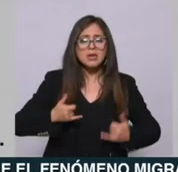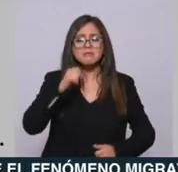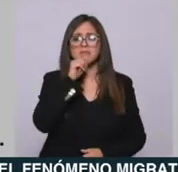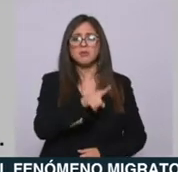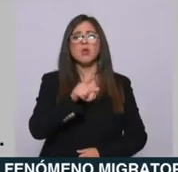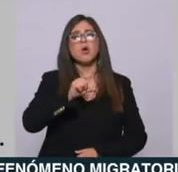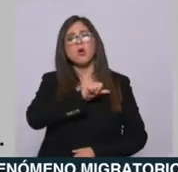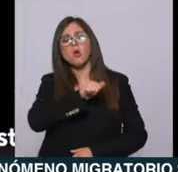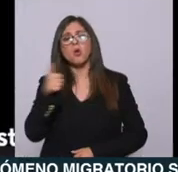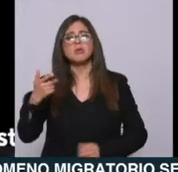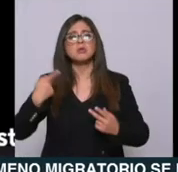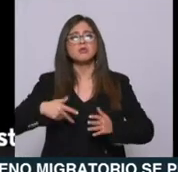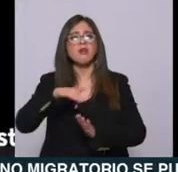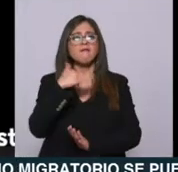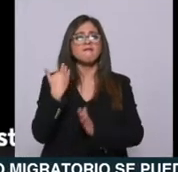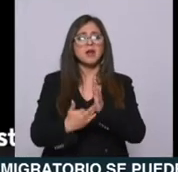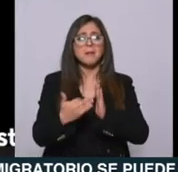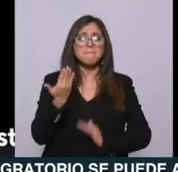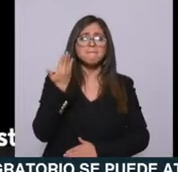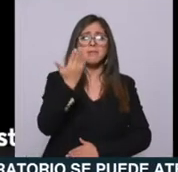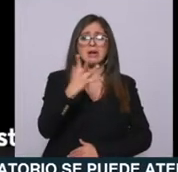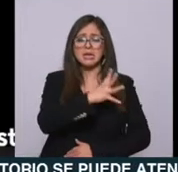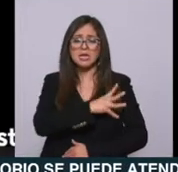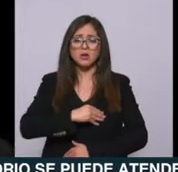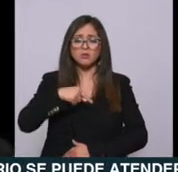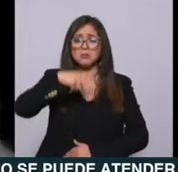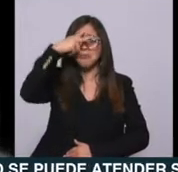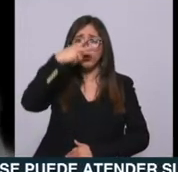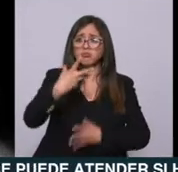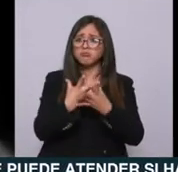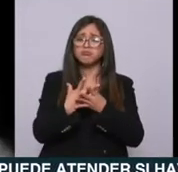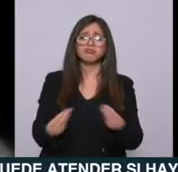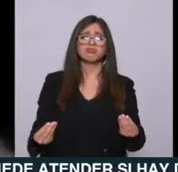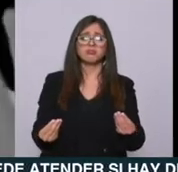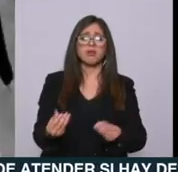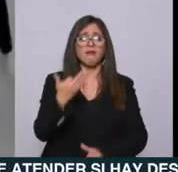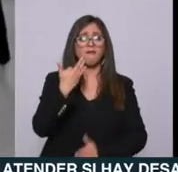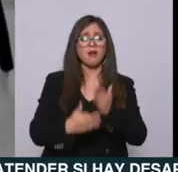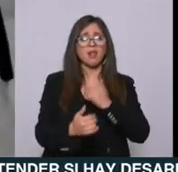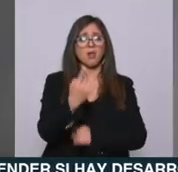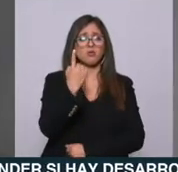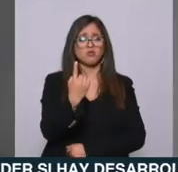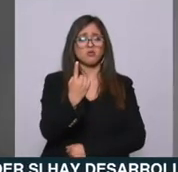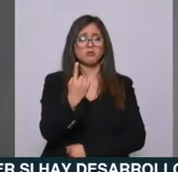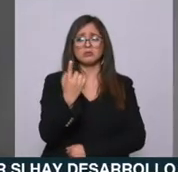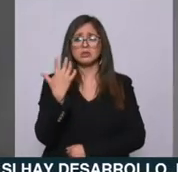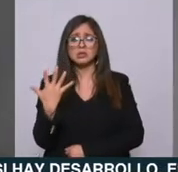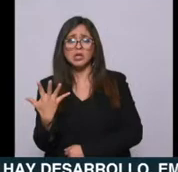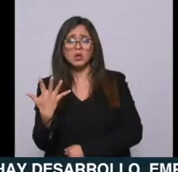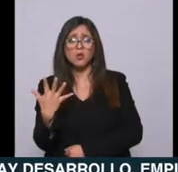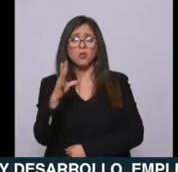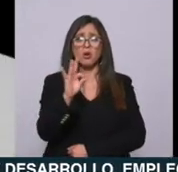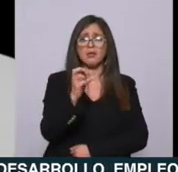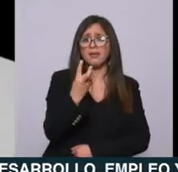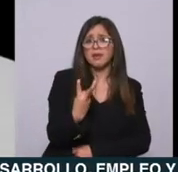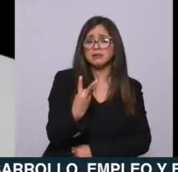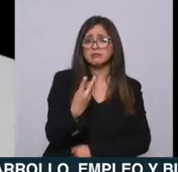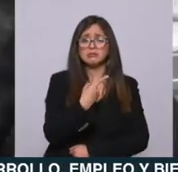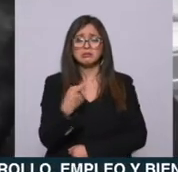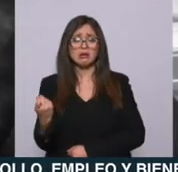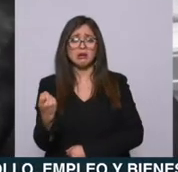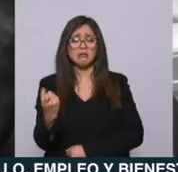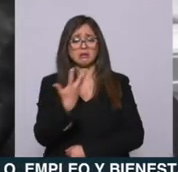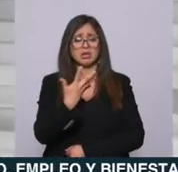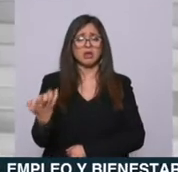todos los que nos están faltando, por todos los hijos de México que ya no están. Nos falta 1, 5, 43, 100,